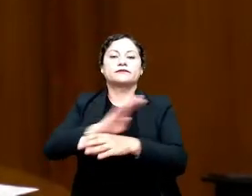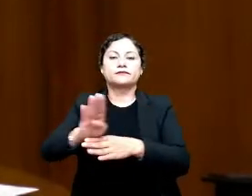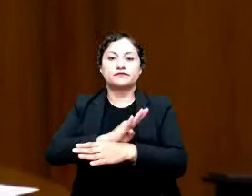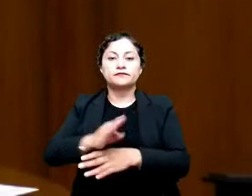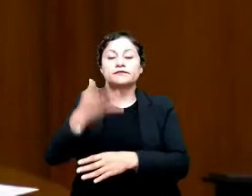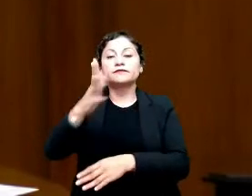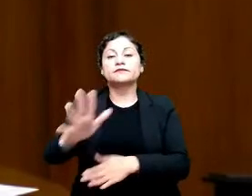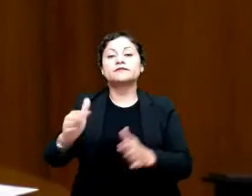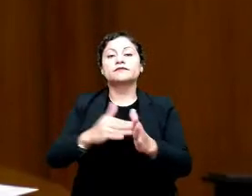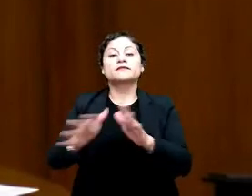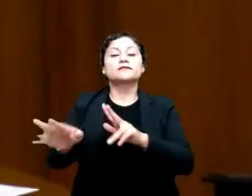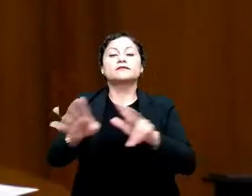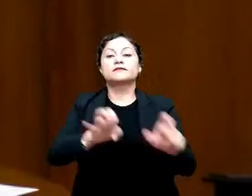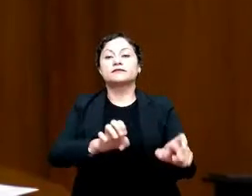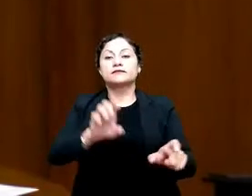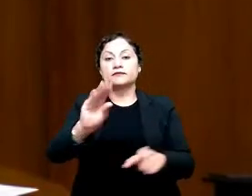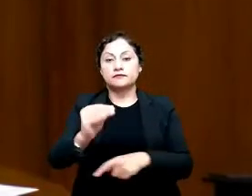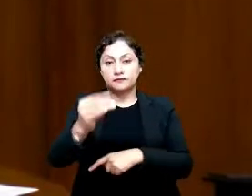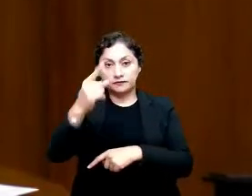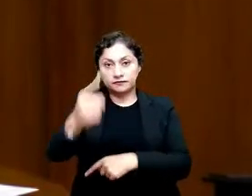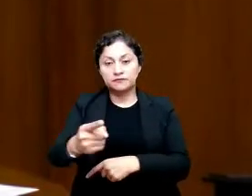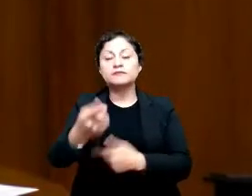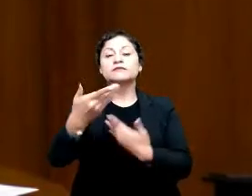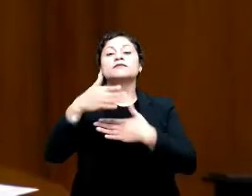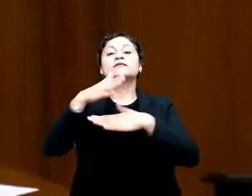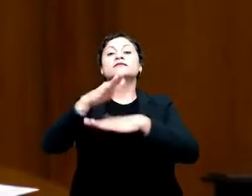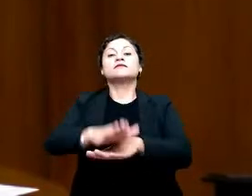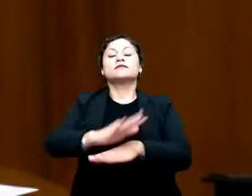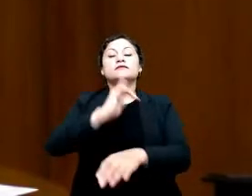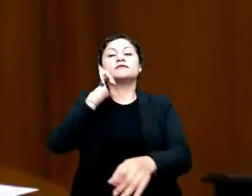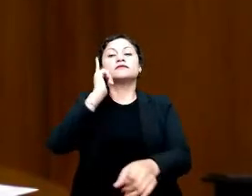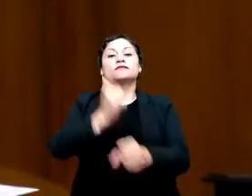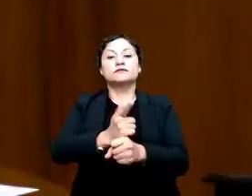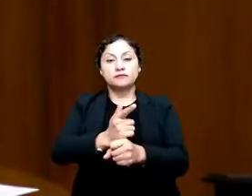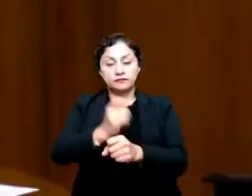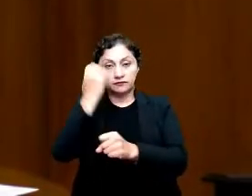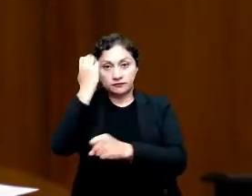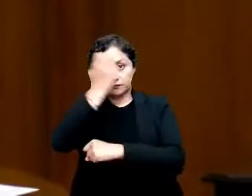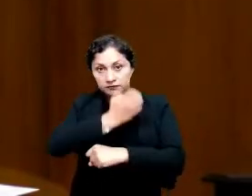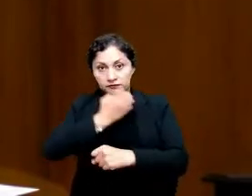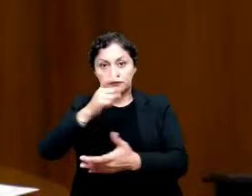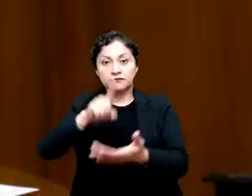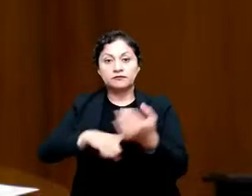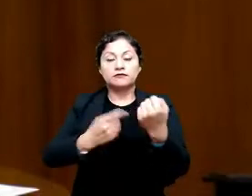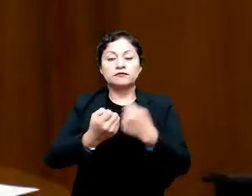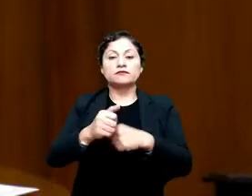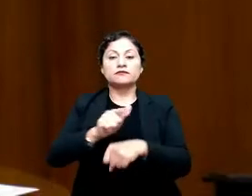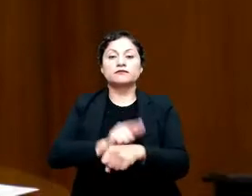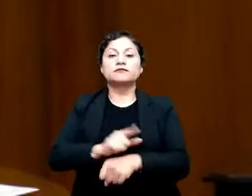2.791 capacitaciones en materia de Contraloría Social, en las que participaron